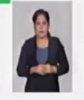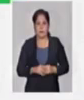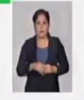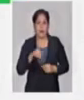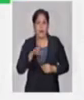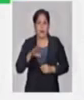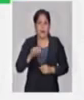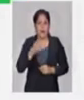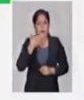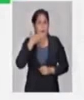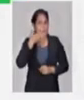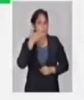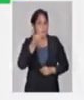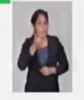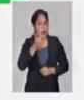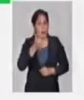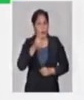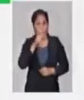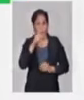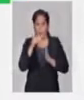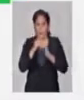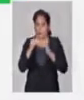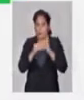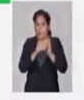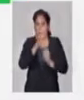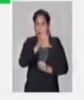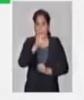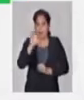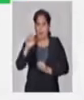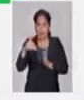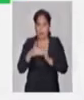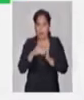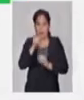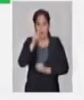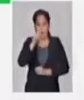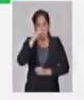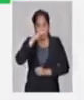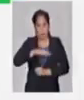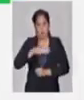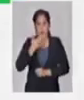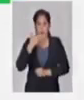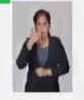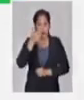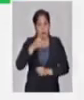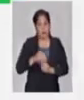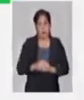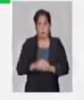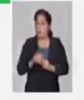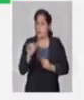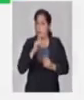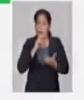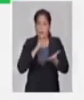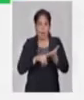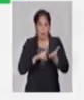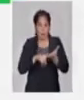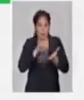digamos que beneficia hoy a más de 1.055.000 niños en todo el país, y yo creo que también para los padres